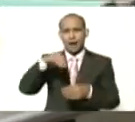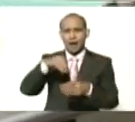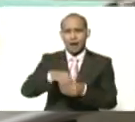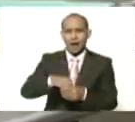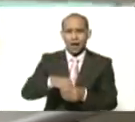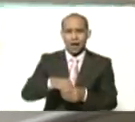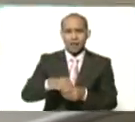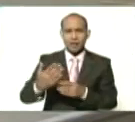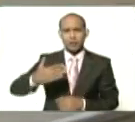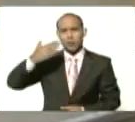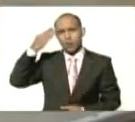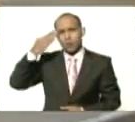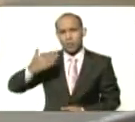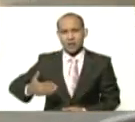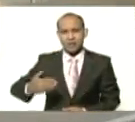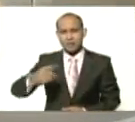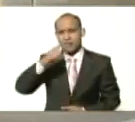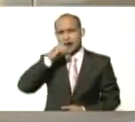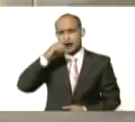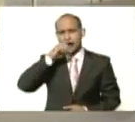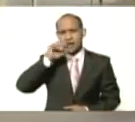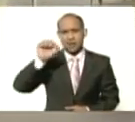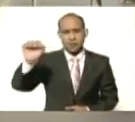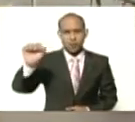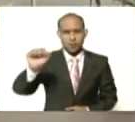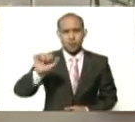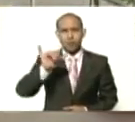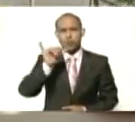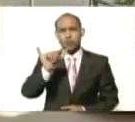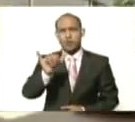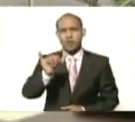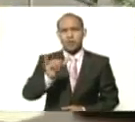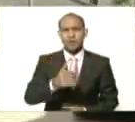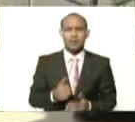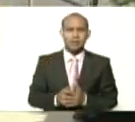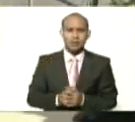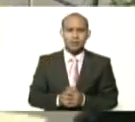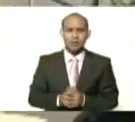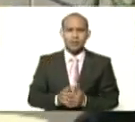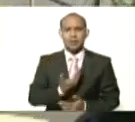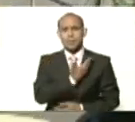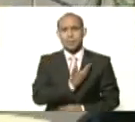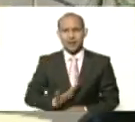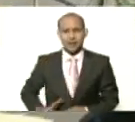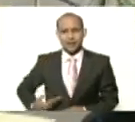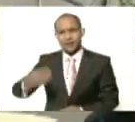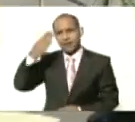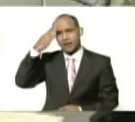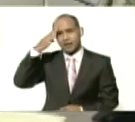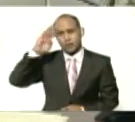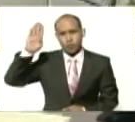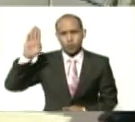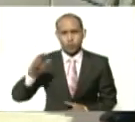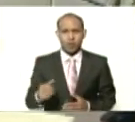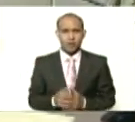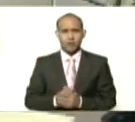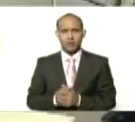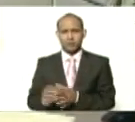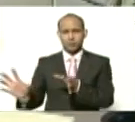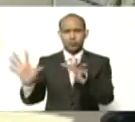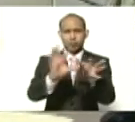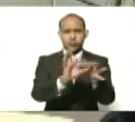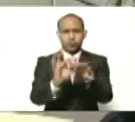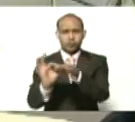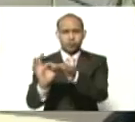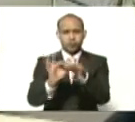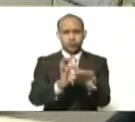los presidentes Nicolás Maduro Moros y Miguel Díaz-Canel Bermúdez en ocasión